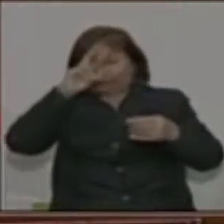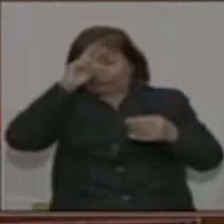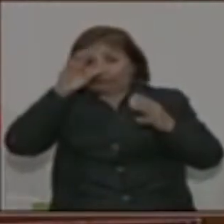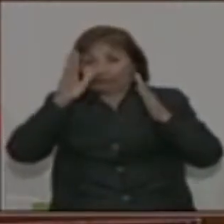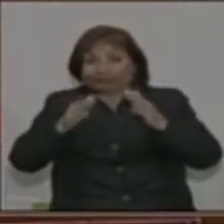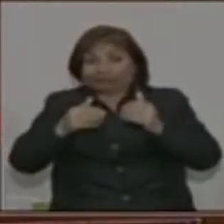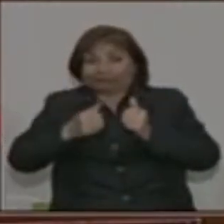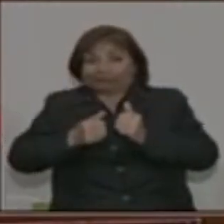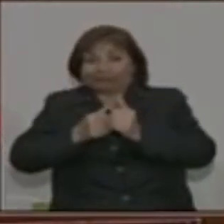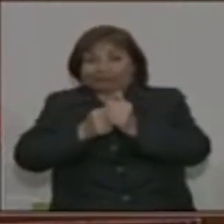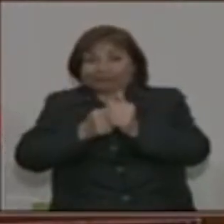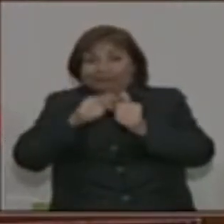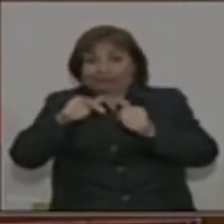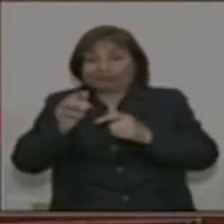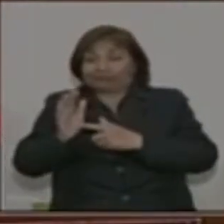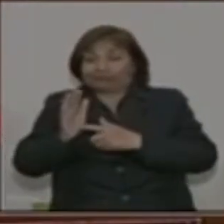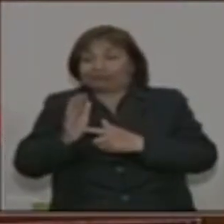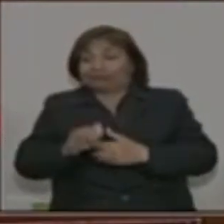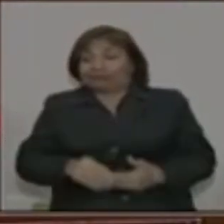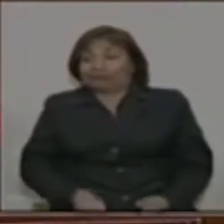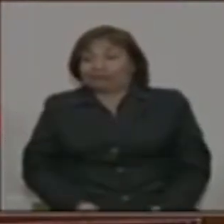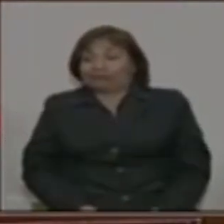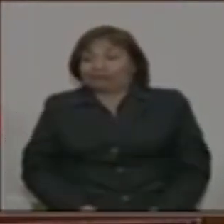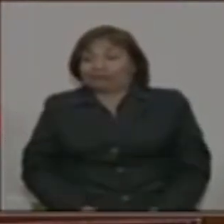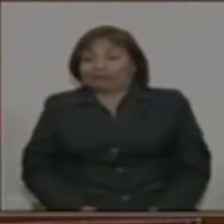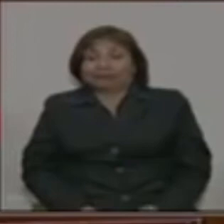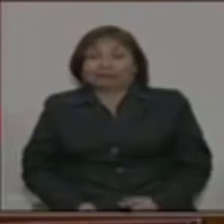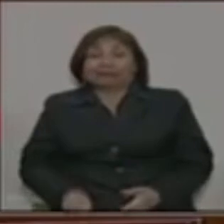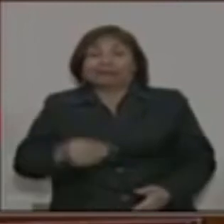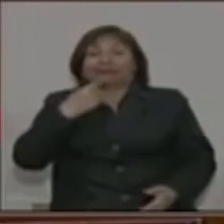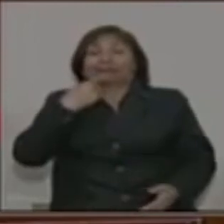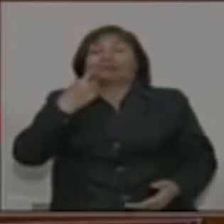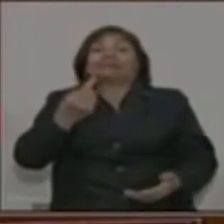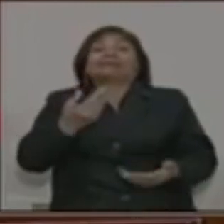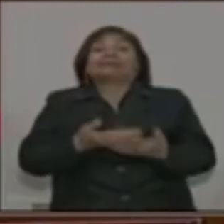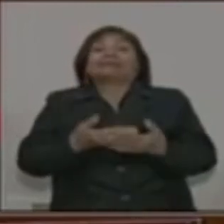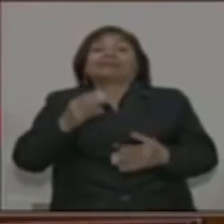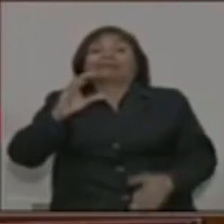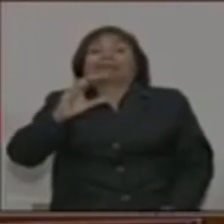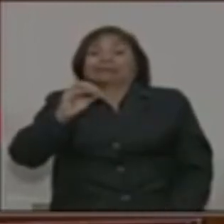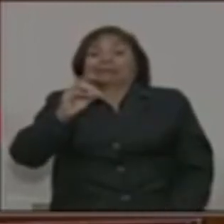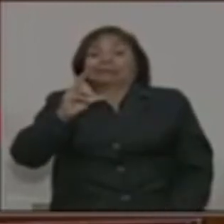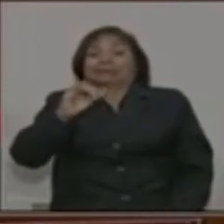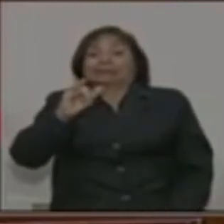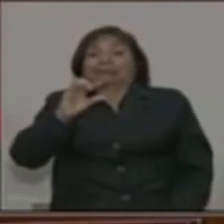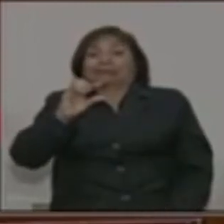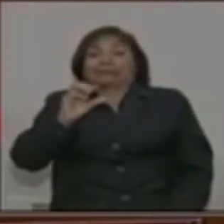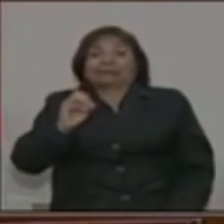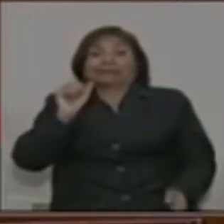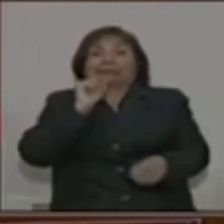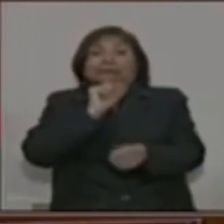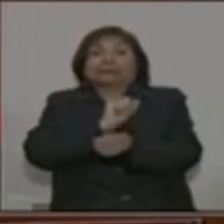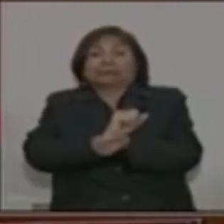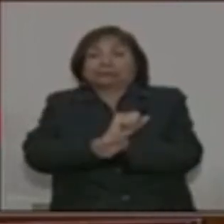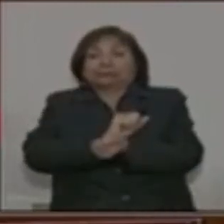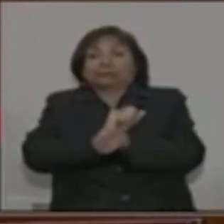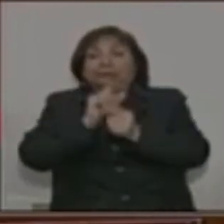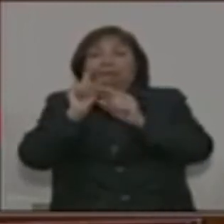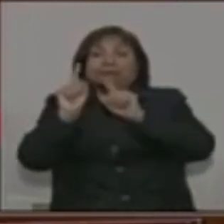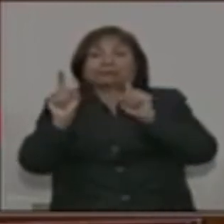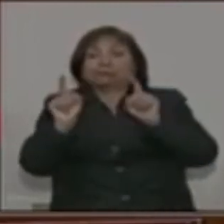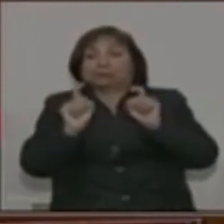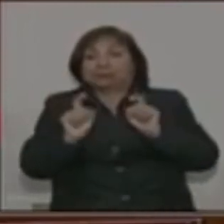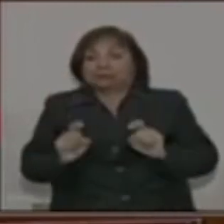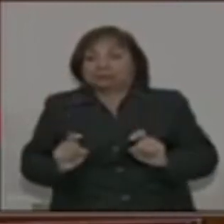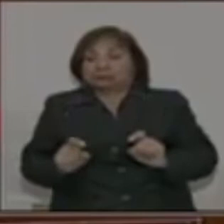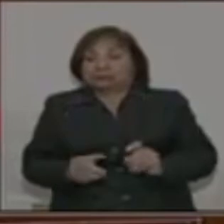fue anunciada con 105 votos a favor, 19 en contra y 4 abstenciones. De esta manera, el jefe